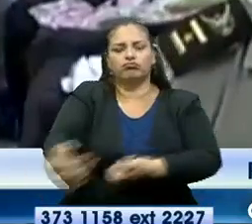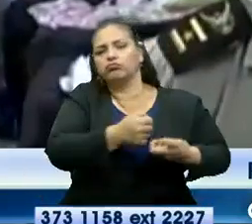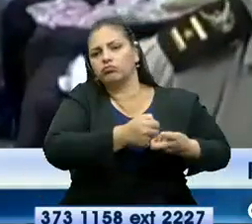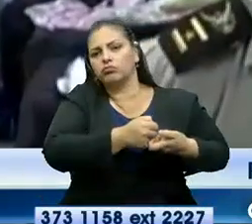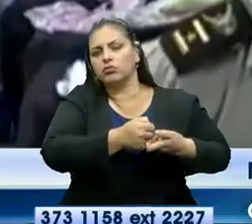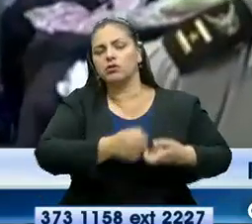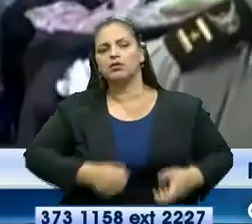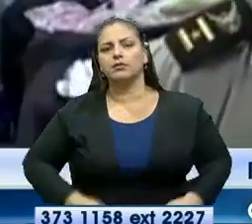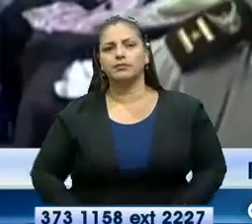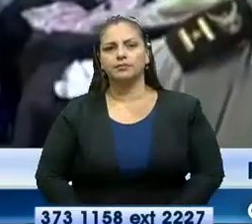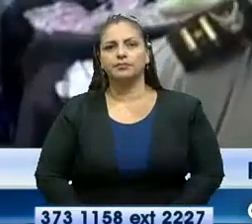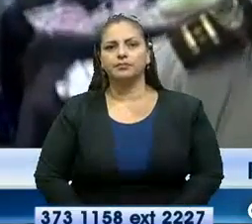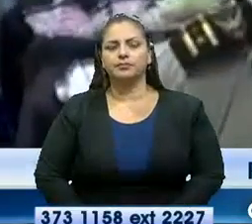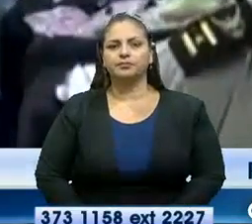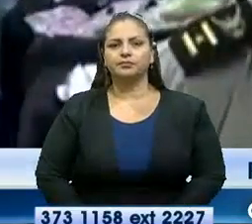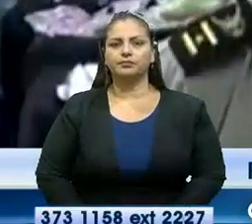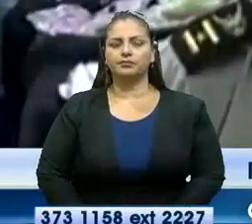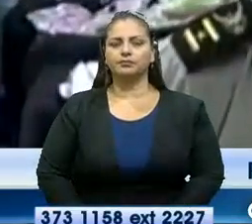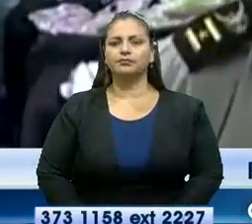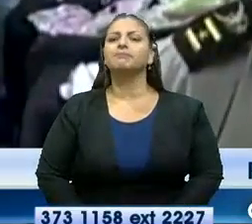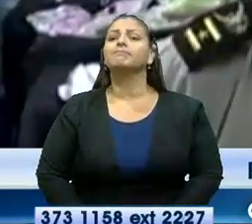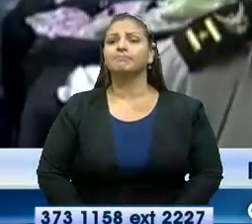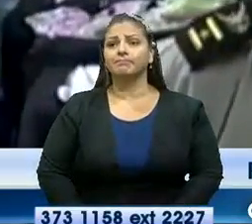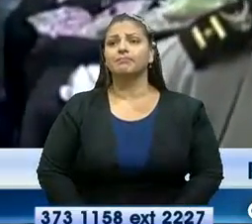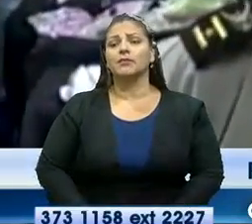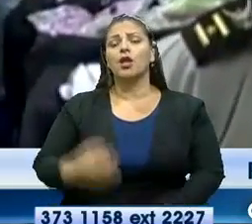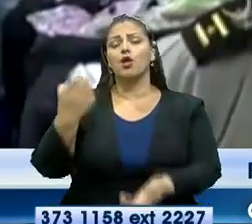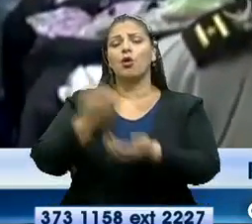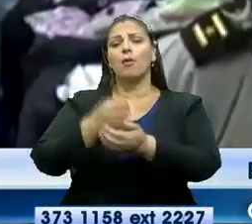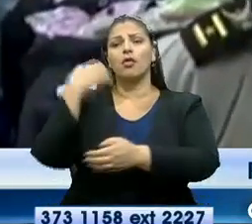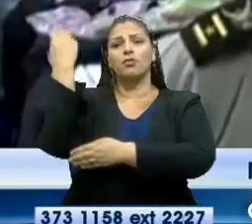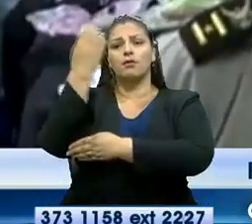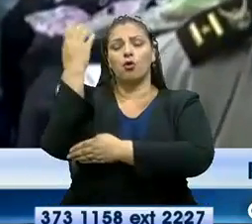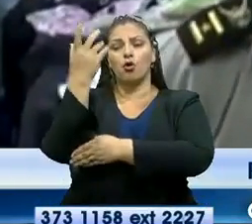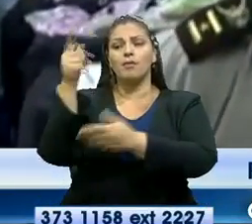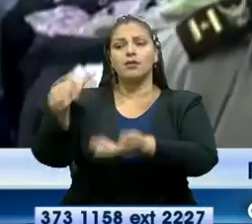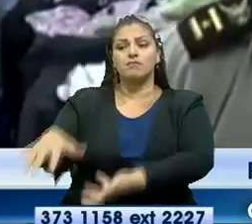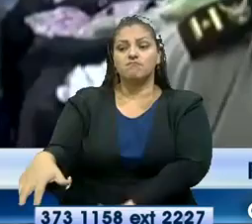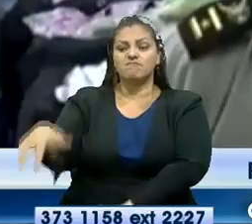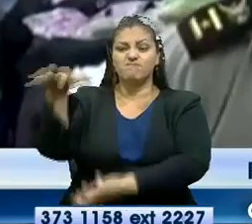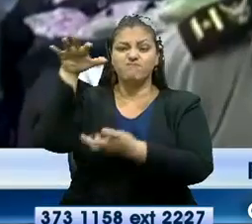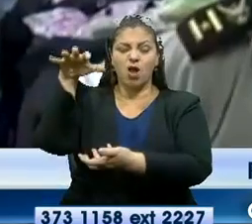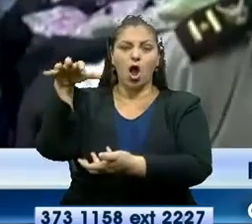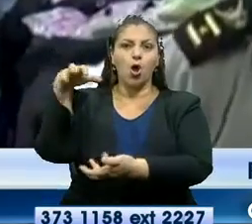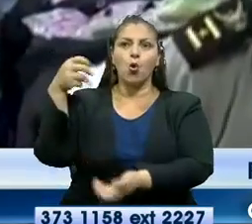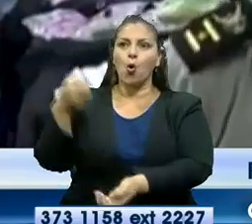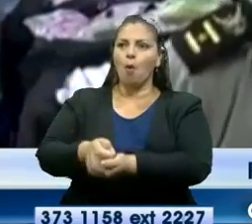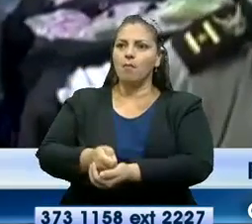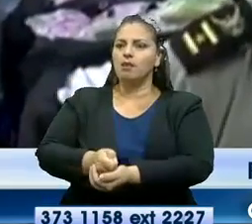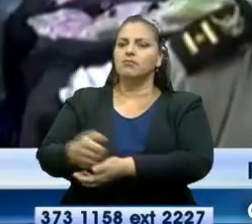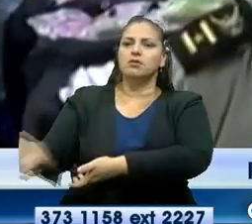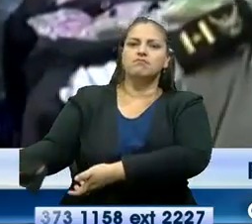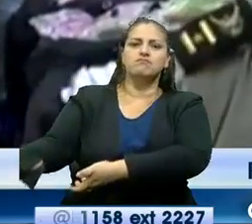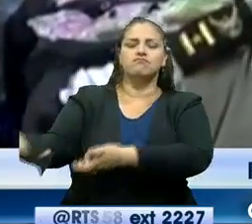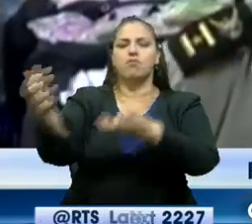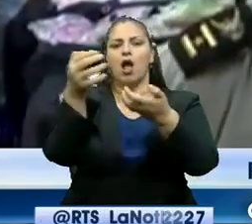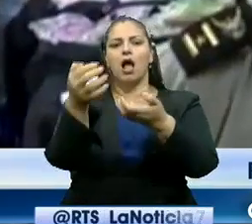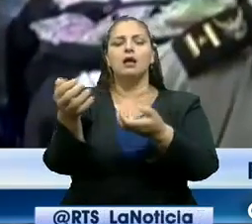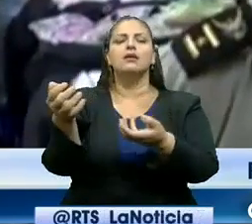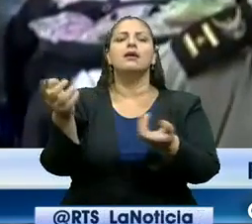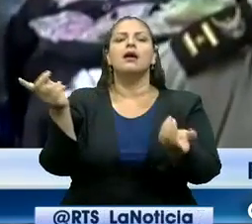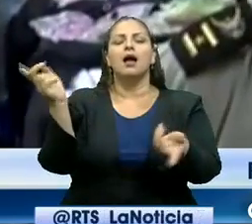hasta el centro de nuestro país, hasta la provincia de Los Ríos, también hasta la provincia de